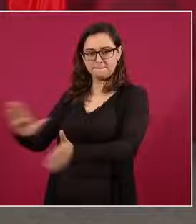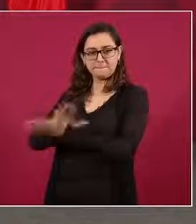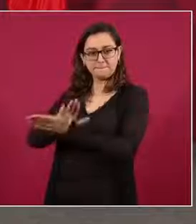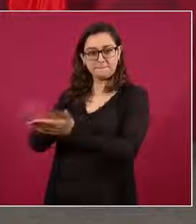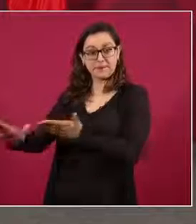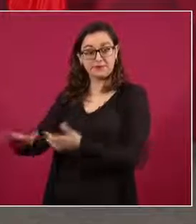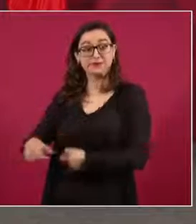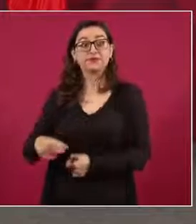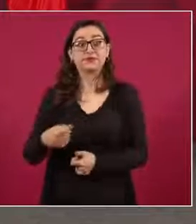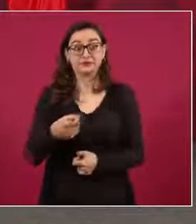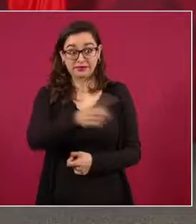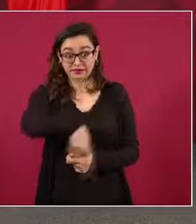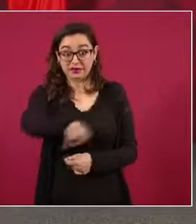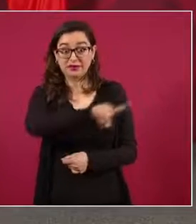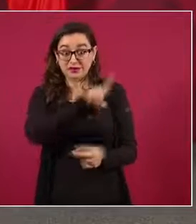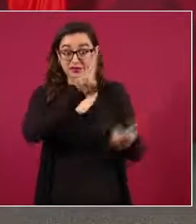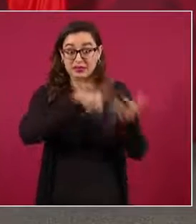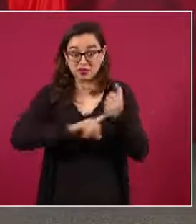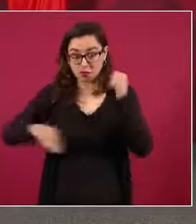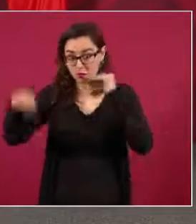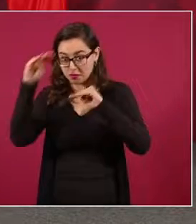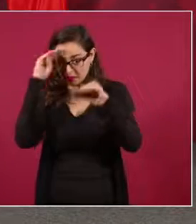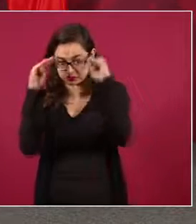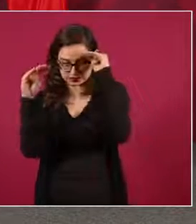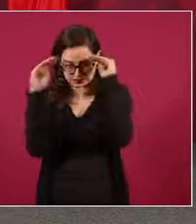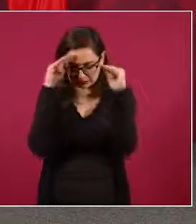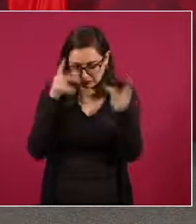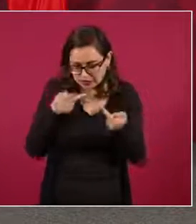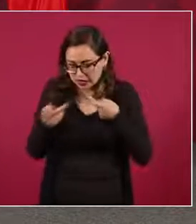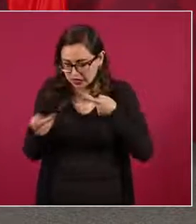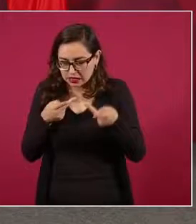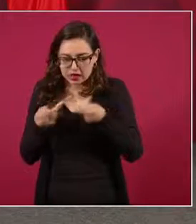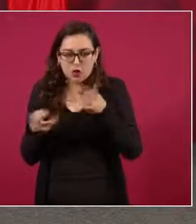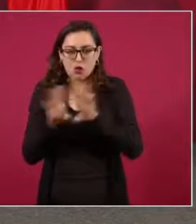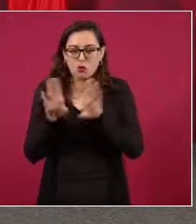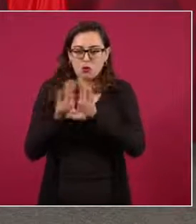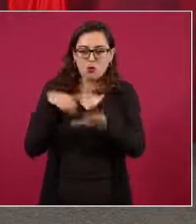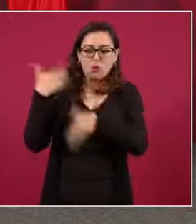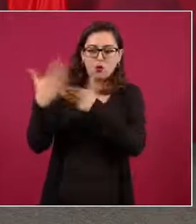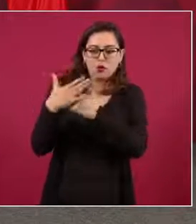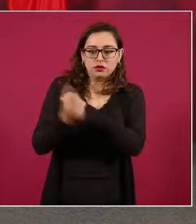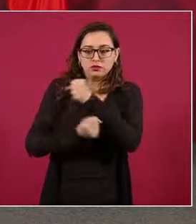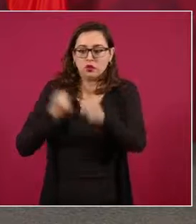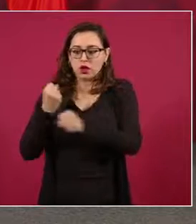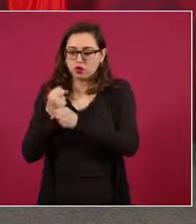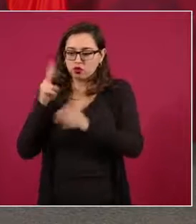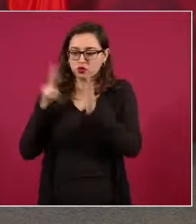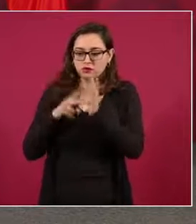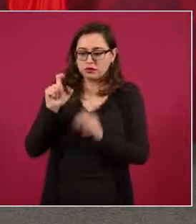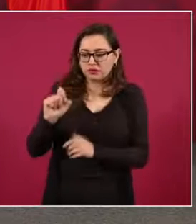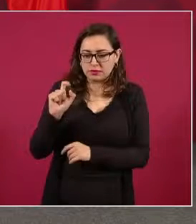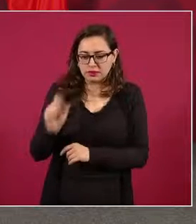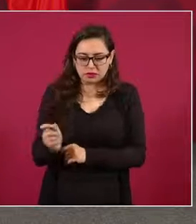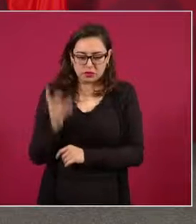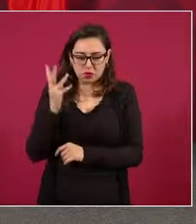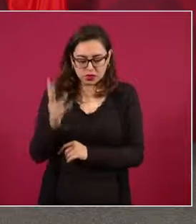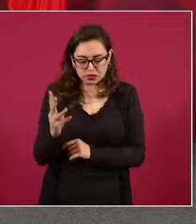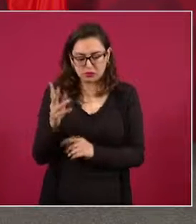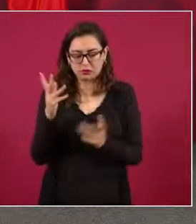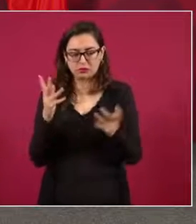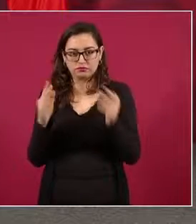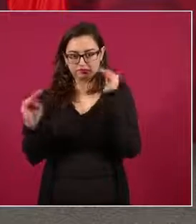Eso es lo que está en el fondo, ¿no? Son dos proyectos distintos, contrapuestos de nación.